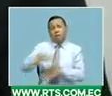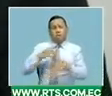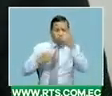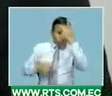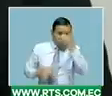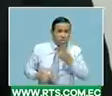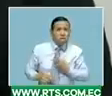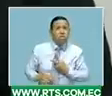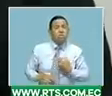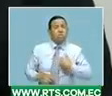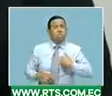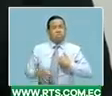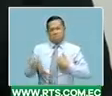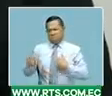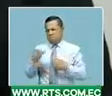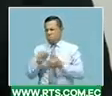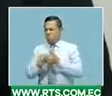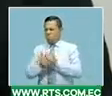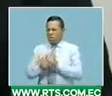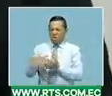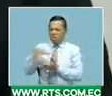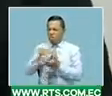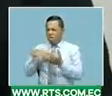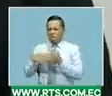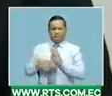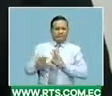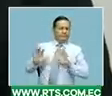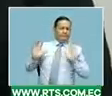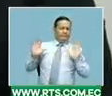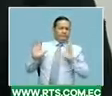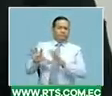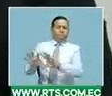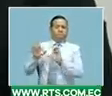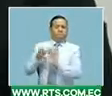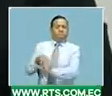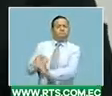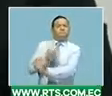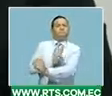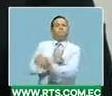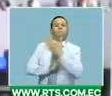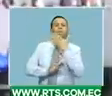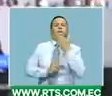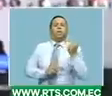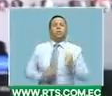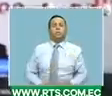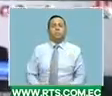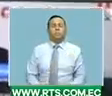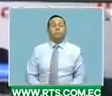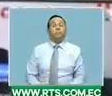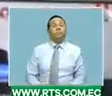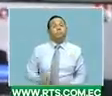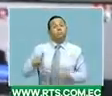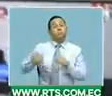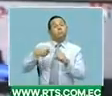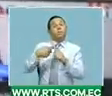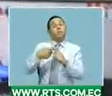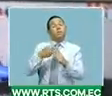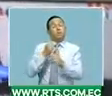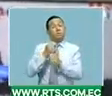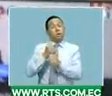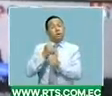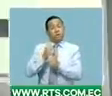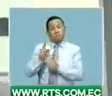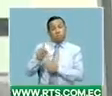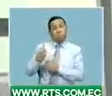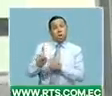no ceder a este tipo de situaciones y actos de corrupción. El exfuncionario junto a su abogado